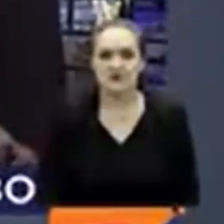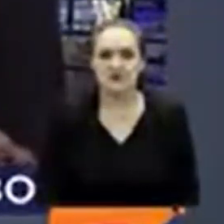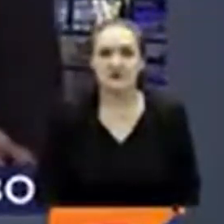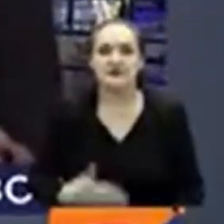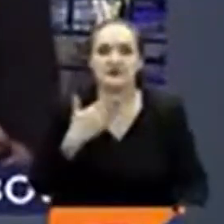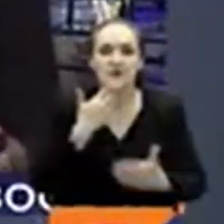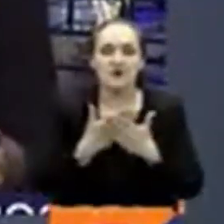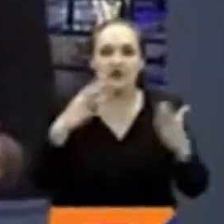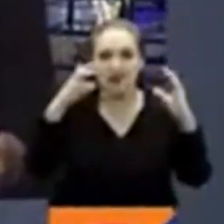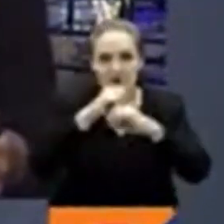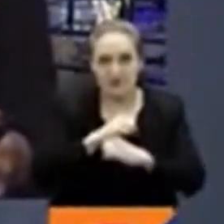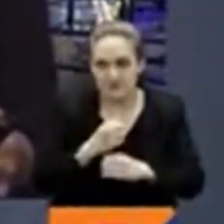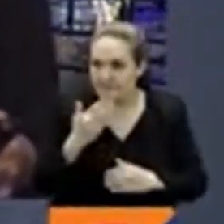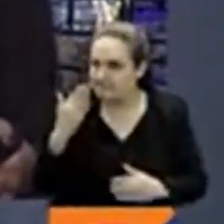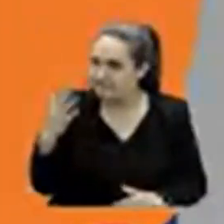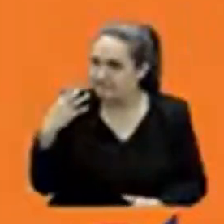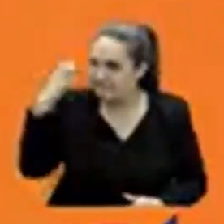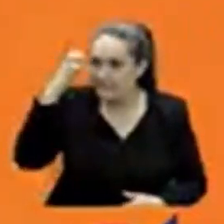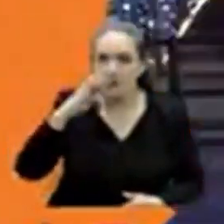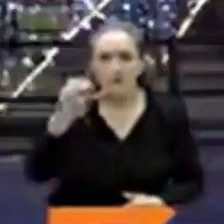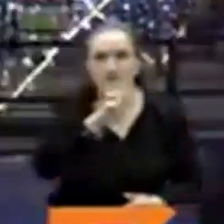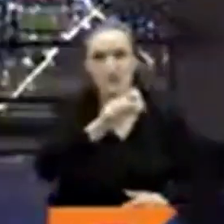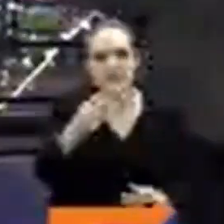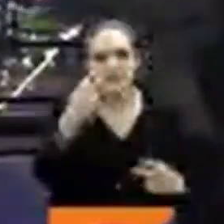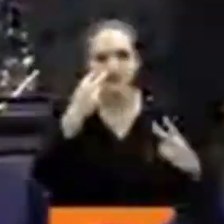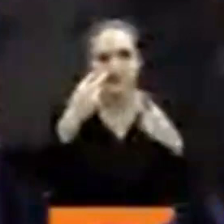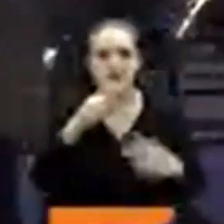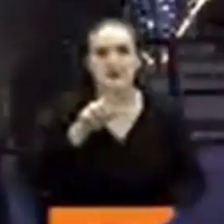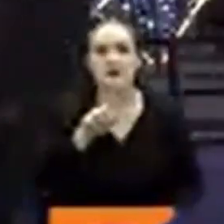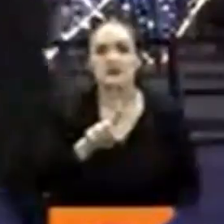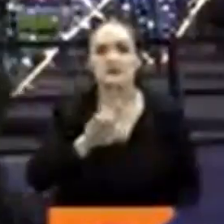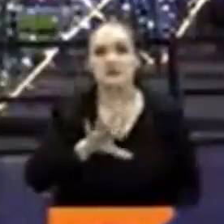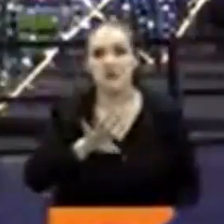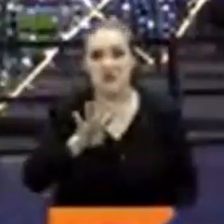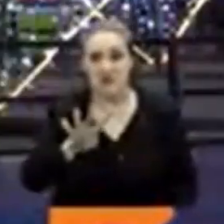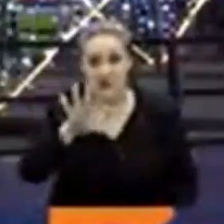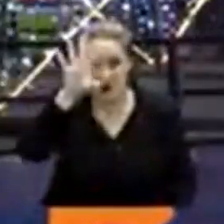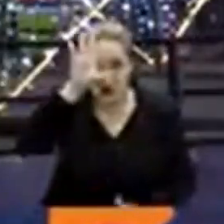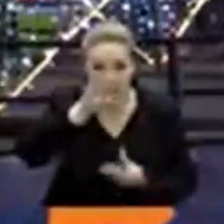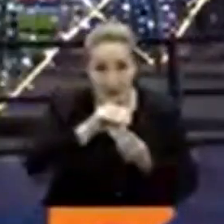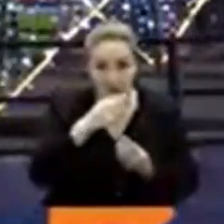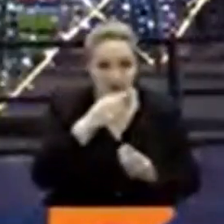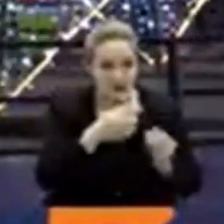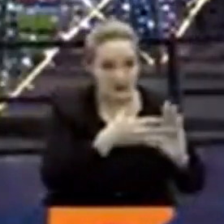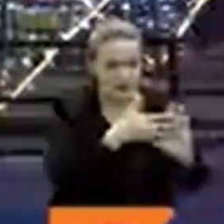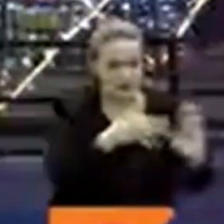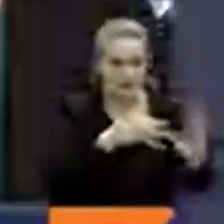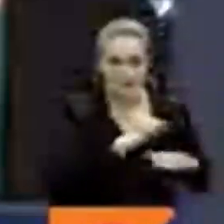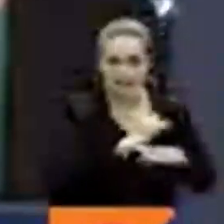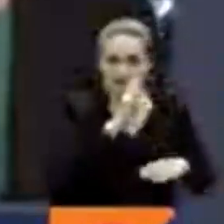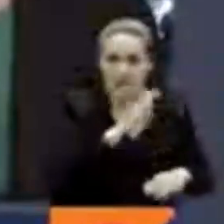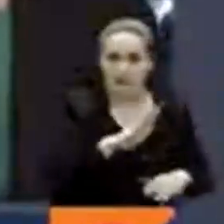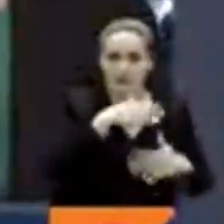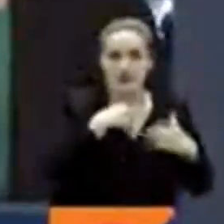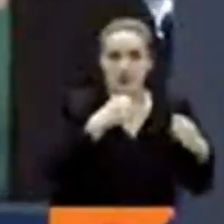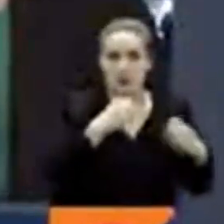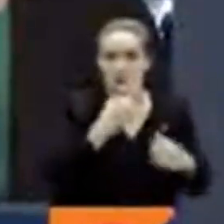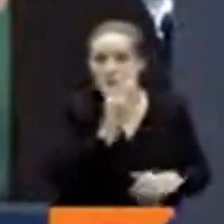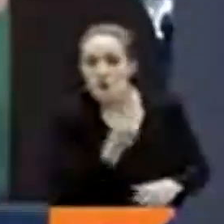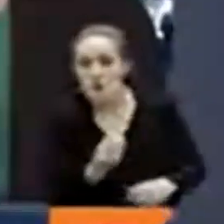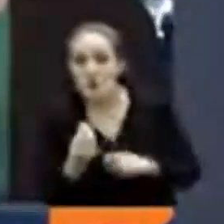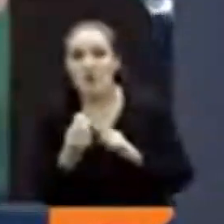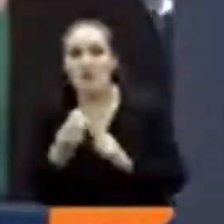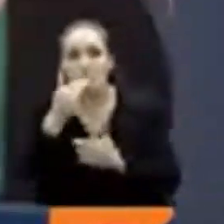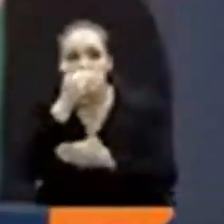Buenas noches, Damaris, para usted y para todos los televidentes. De esos 154 casos que reporta el Instituto Nacional de Salud, 54 menores han